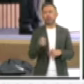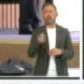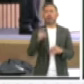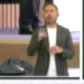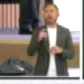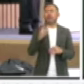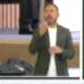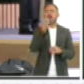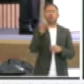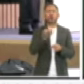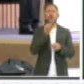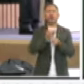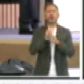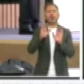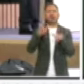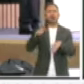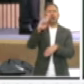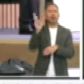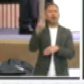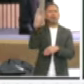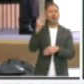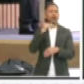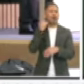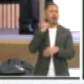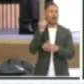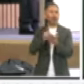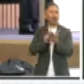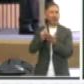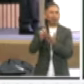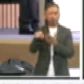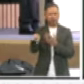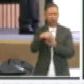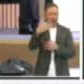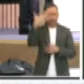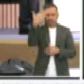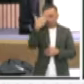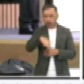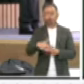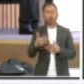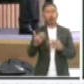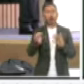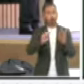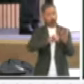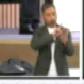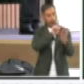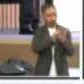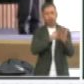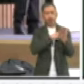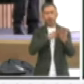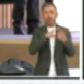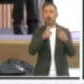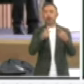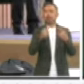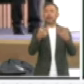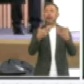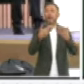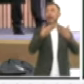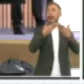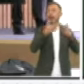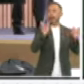vacante la secretaría ejecutiva lo nombran lo nombramos a él el secretario ejecutivo cuando